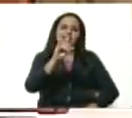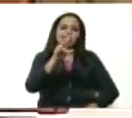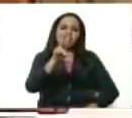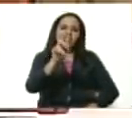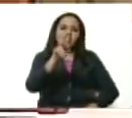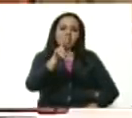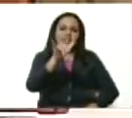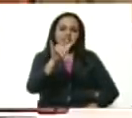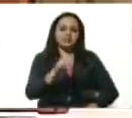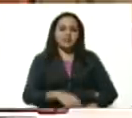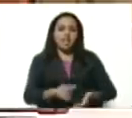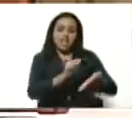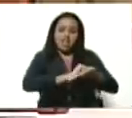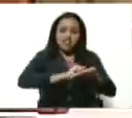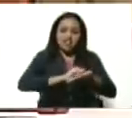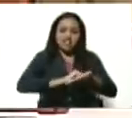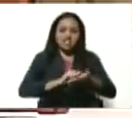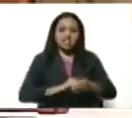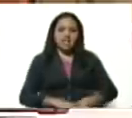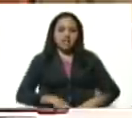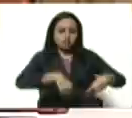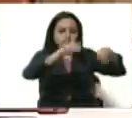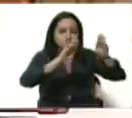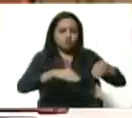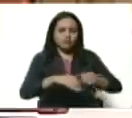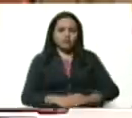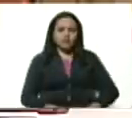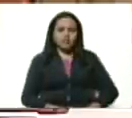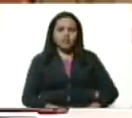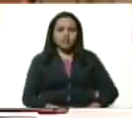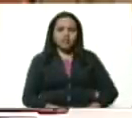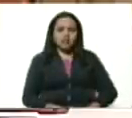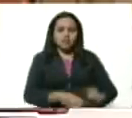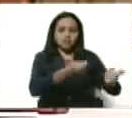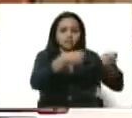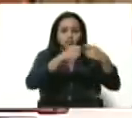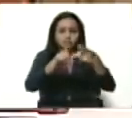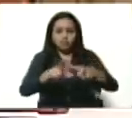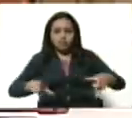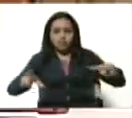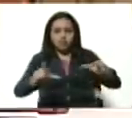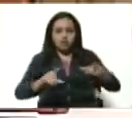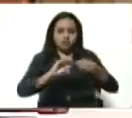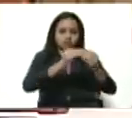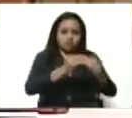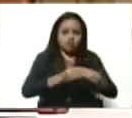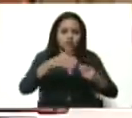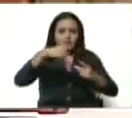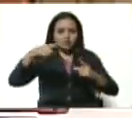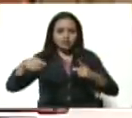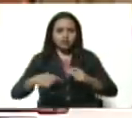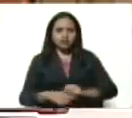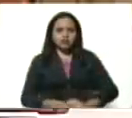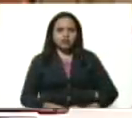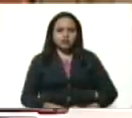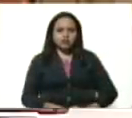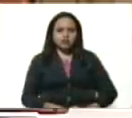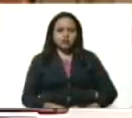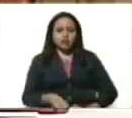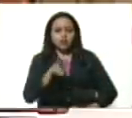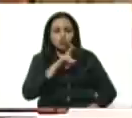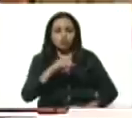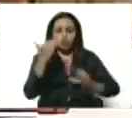y tintorerías centros comerciales fabricación de electrodomésticos servicios de encomienda